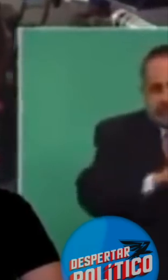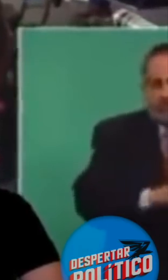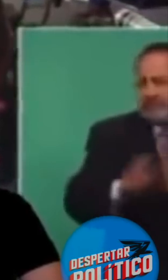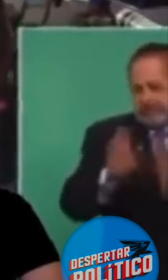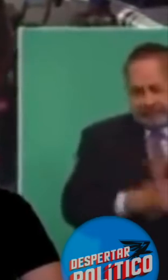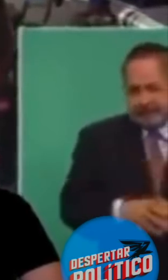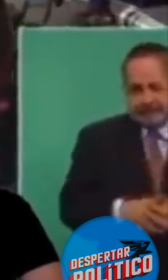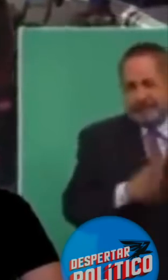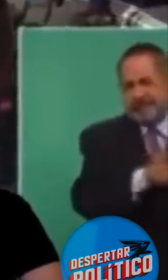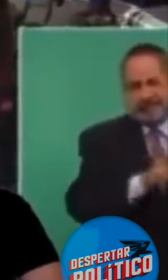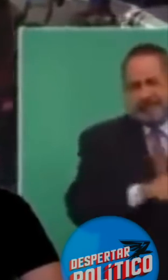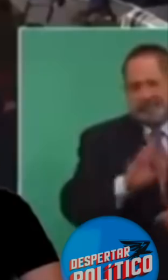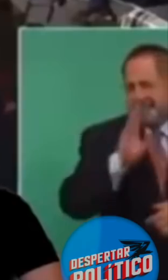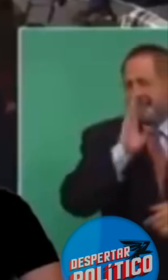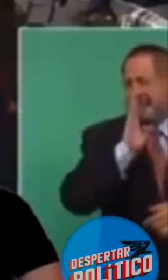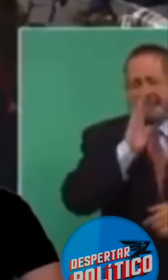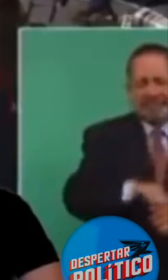una pandilla de rufianes.